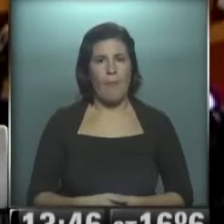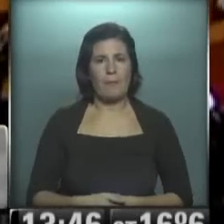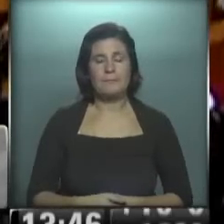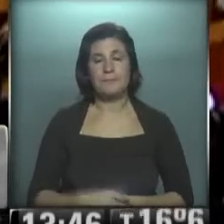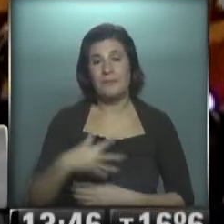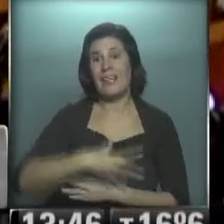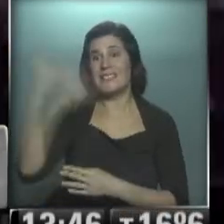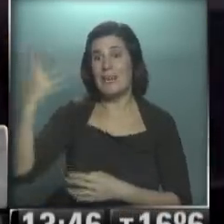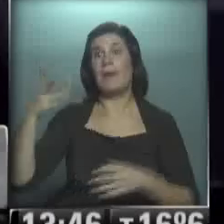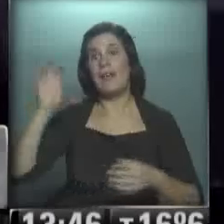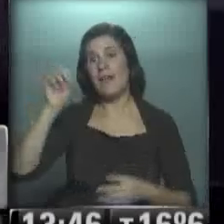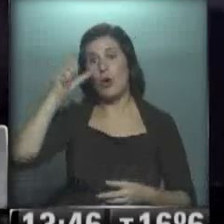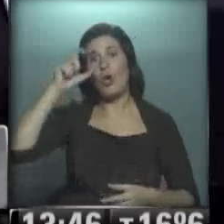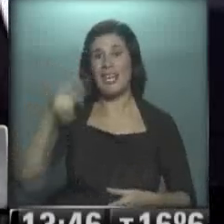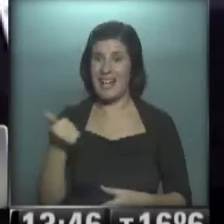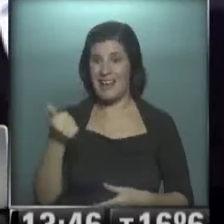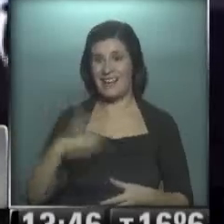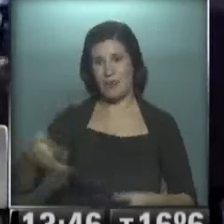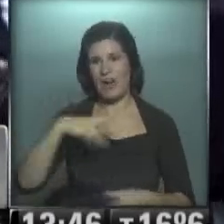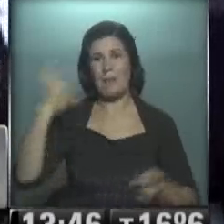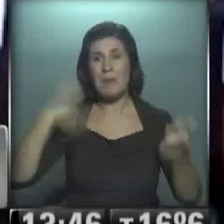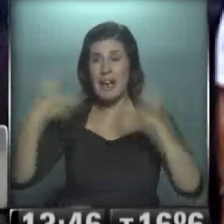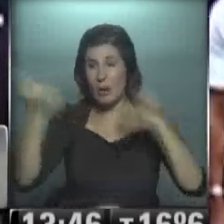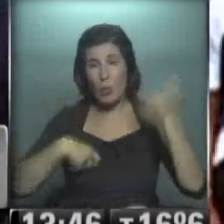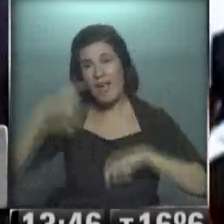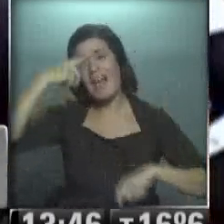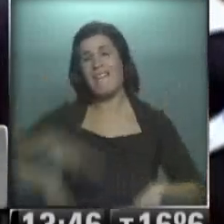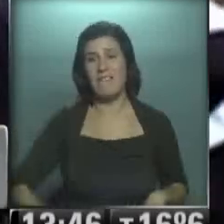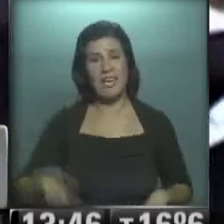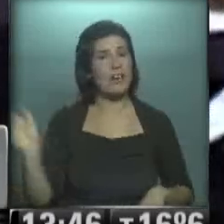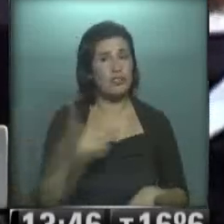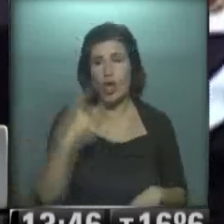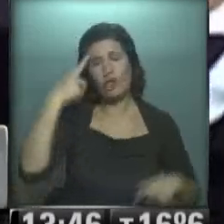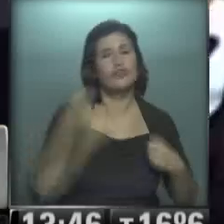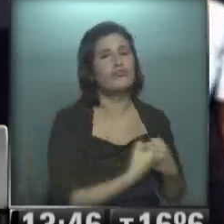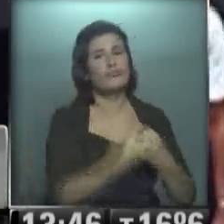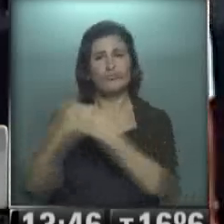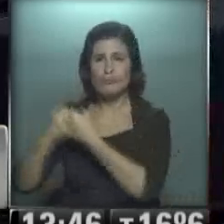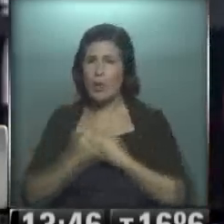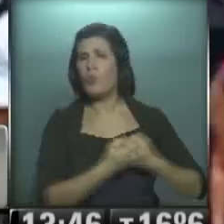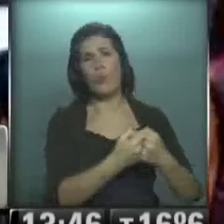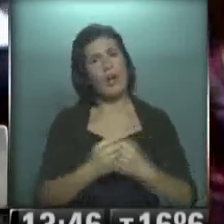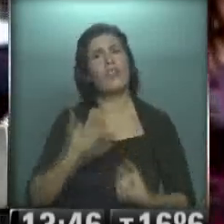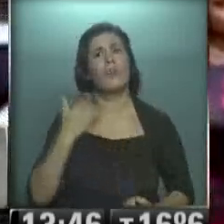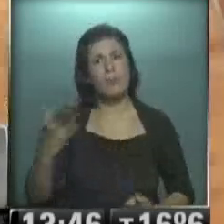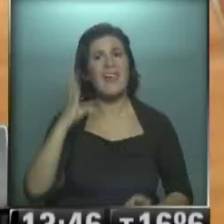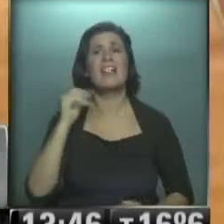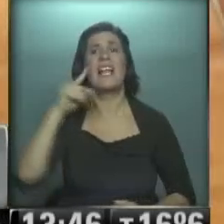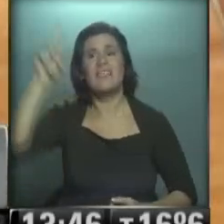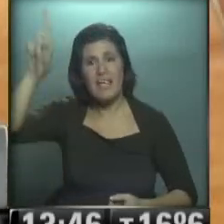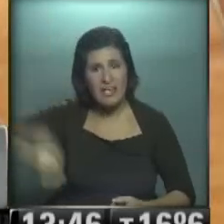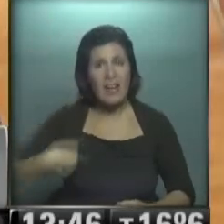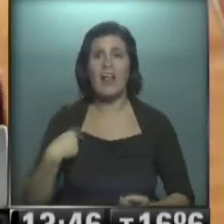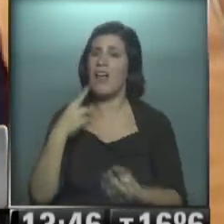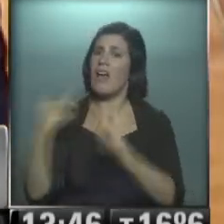La Asamblea de la OEA en Paraguay finalizó con un unánime reclamo en su declaración final para que el Reino Unido acate